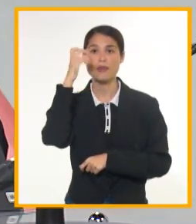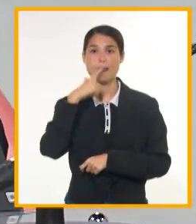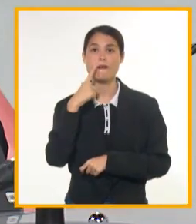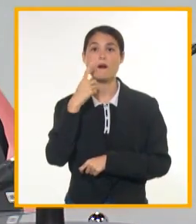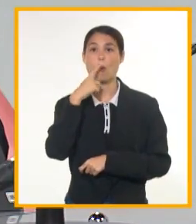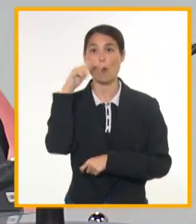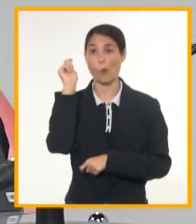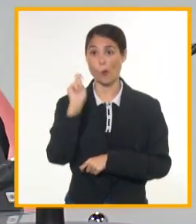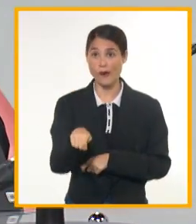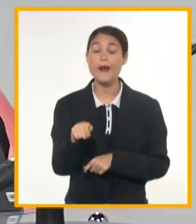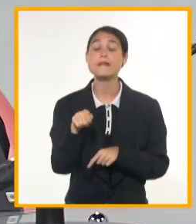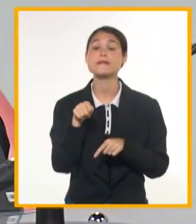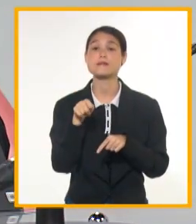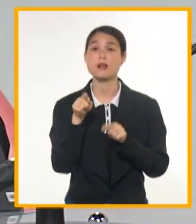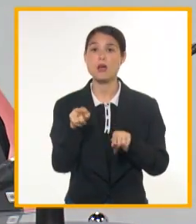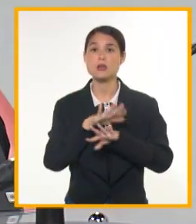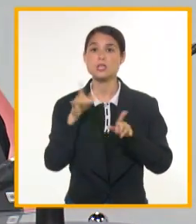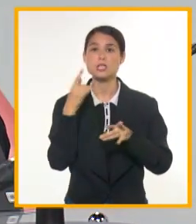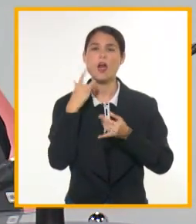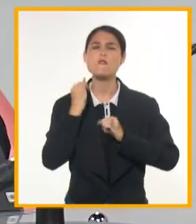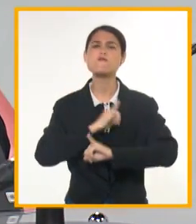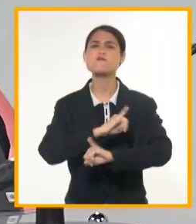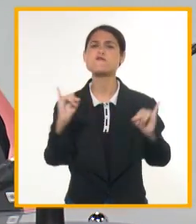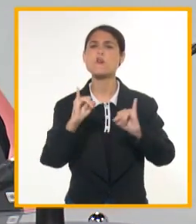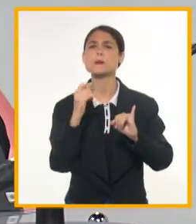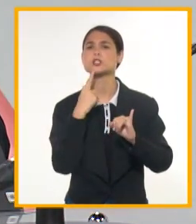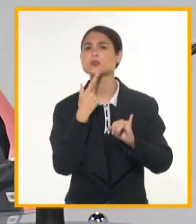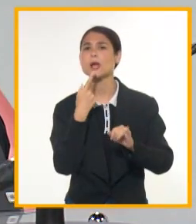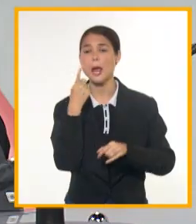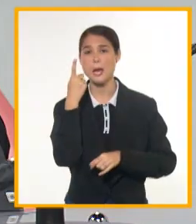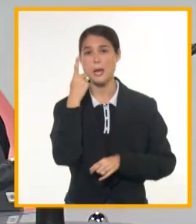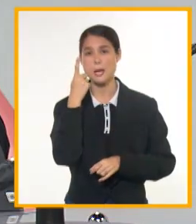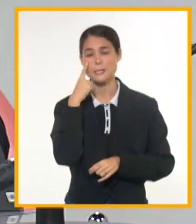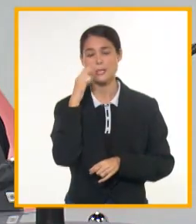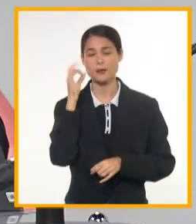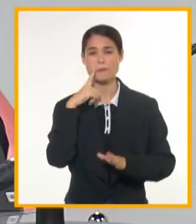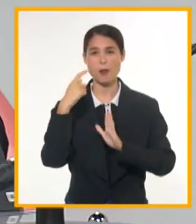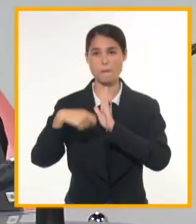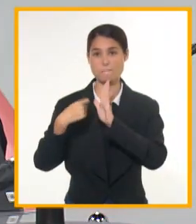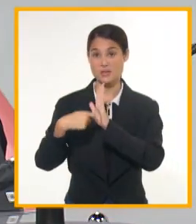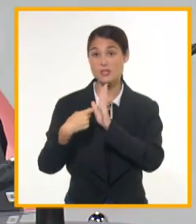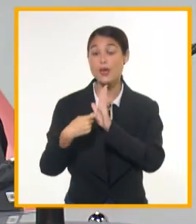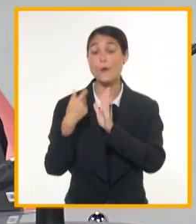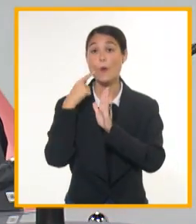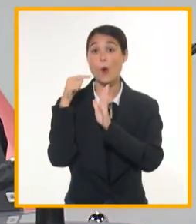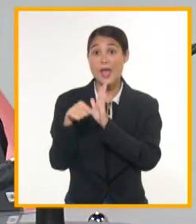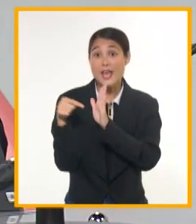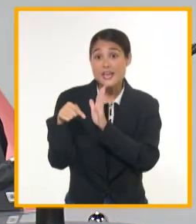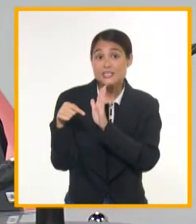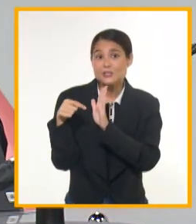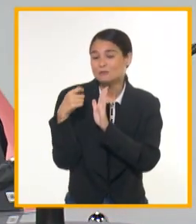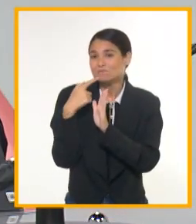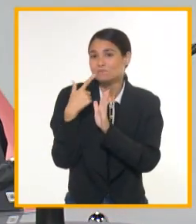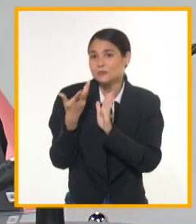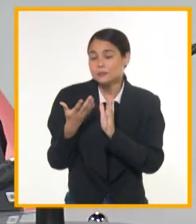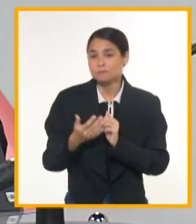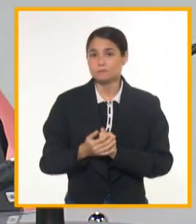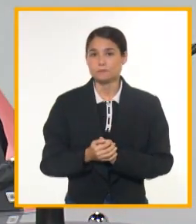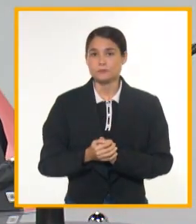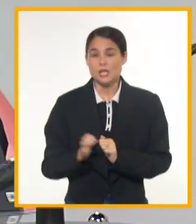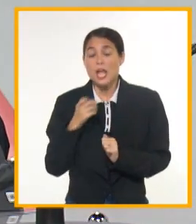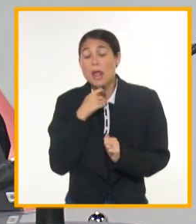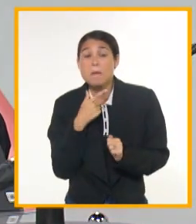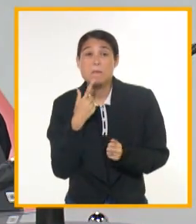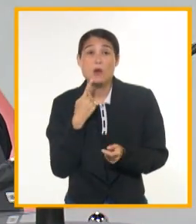nota de AFP, una agencia francesa, pero vamos a ver el siguiente material también que tiene que ver con quizás algunas de